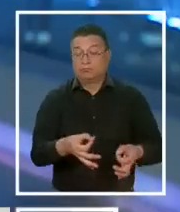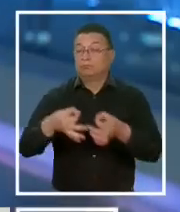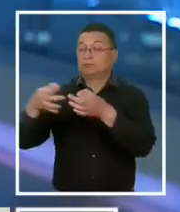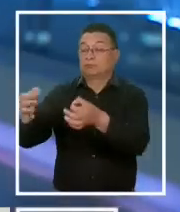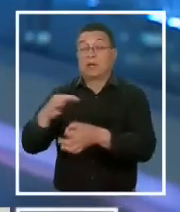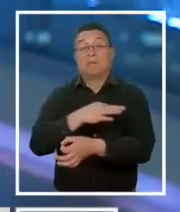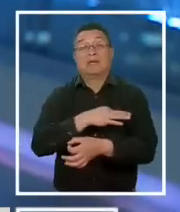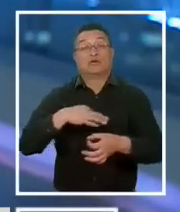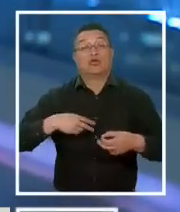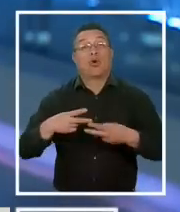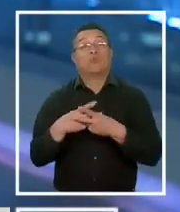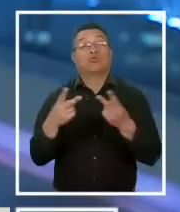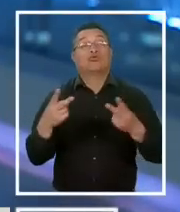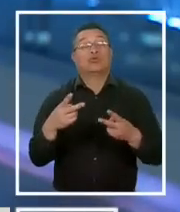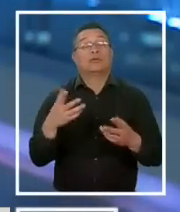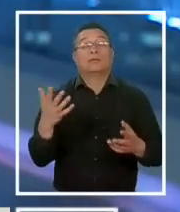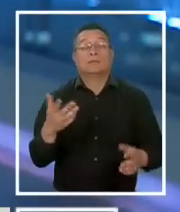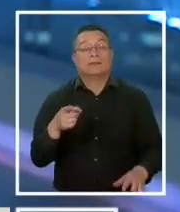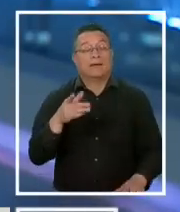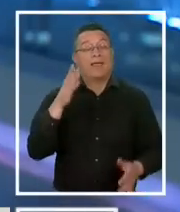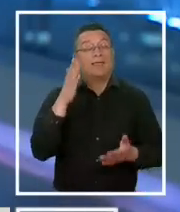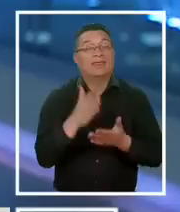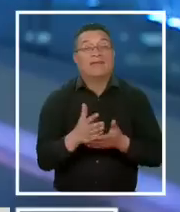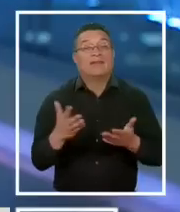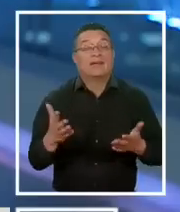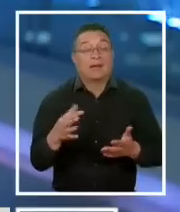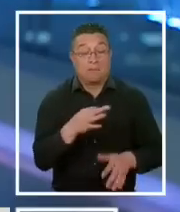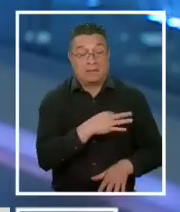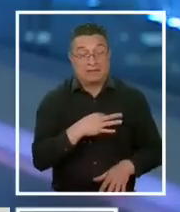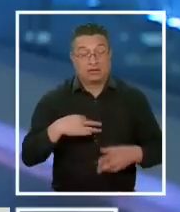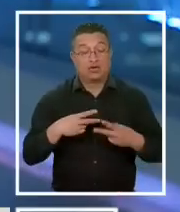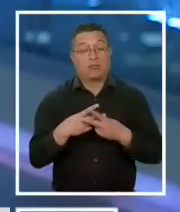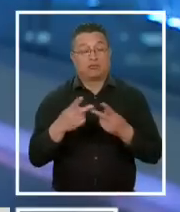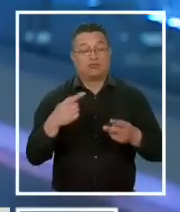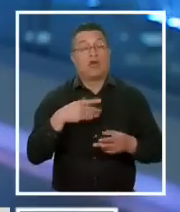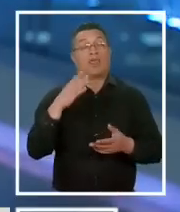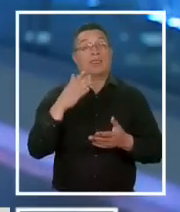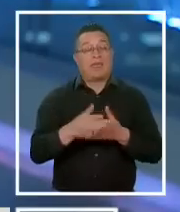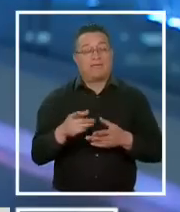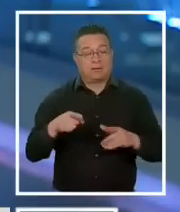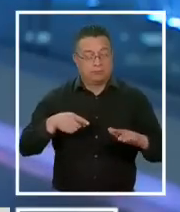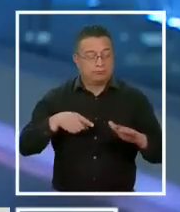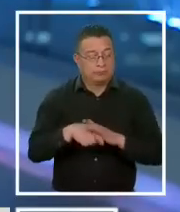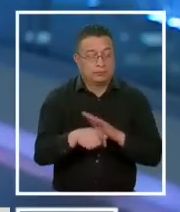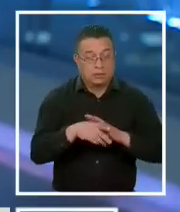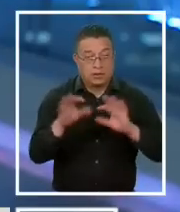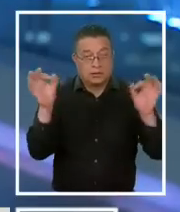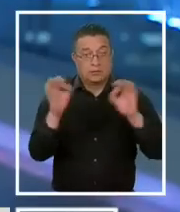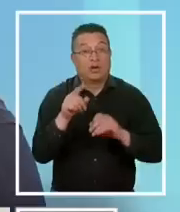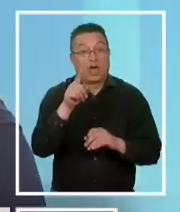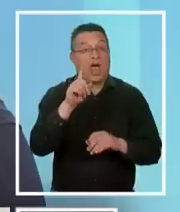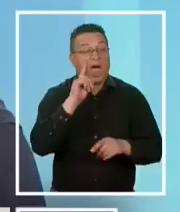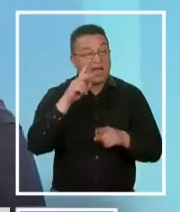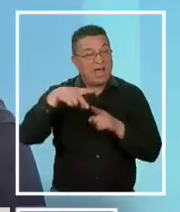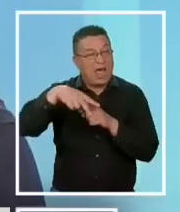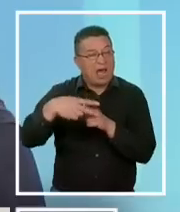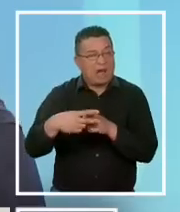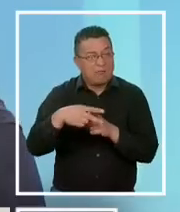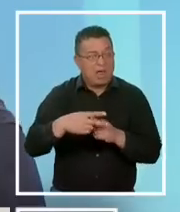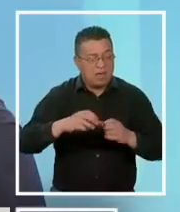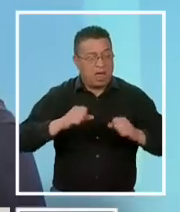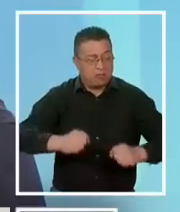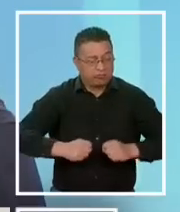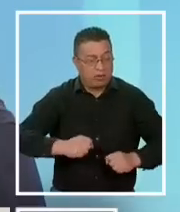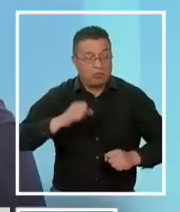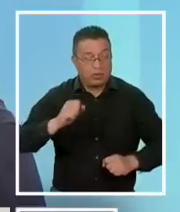al ministerio público lo que yo digo es que acá el Ministerio Público también tiene un deber de oficial de oficiosidad las herramientas suficientes para hacer